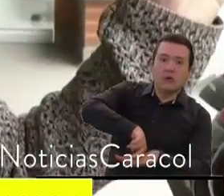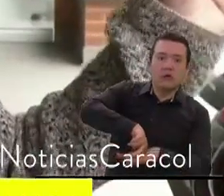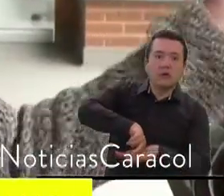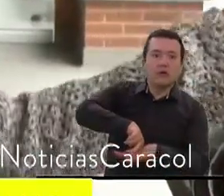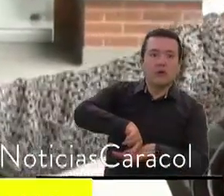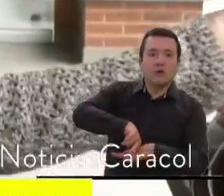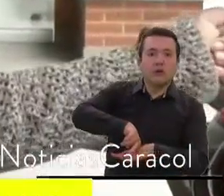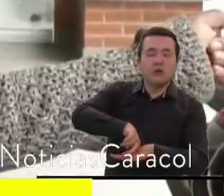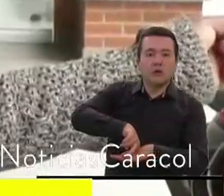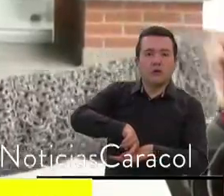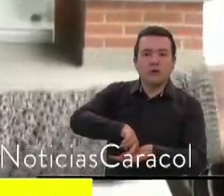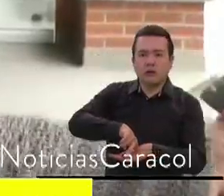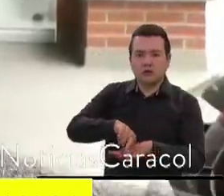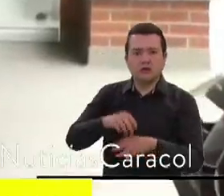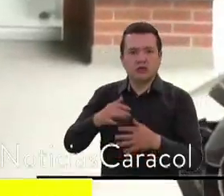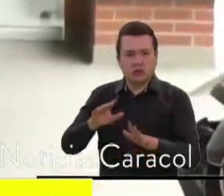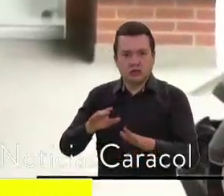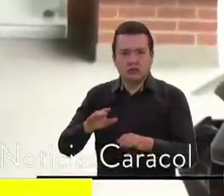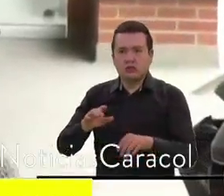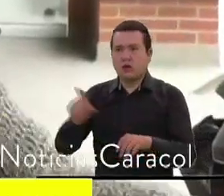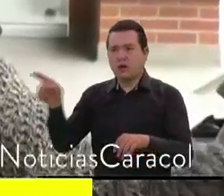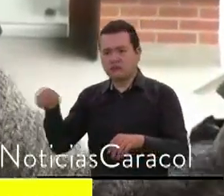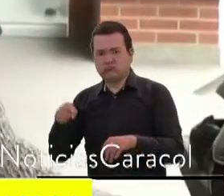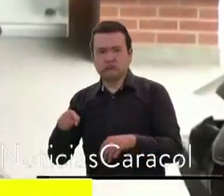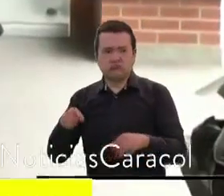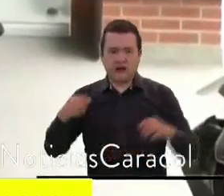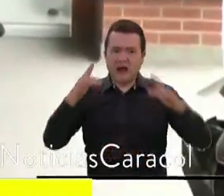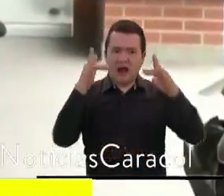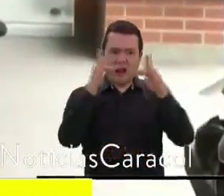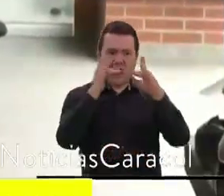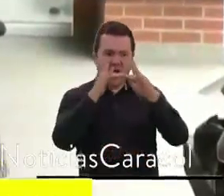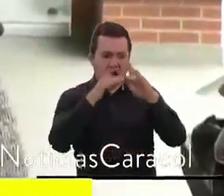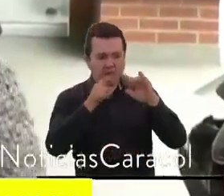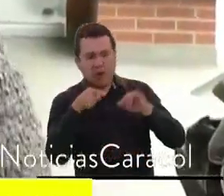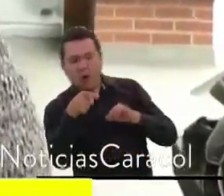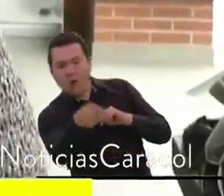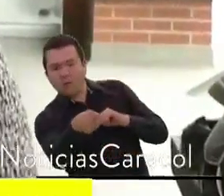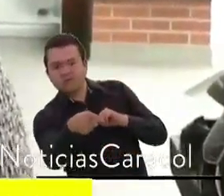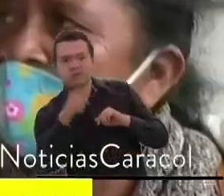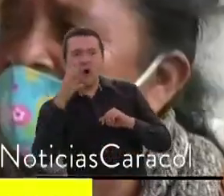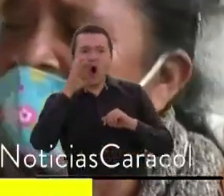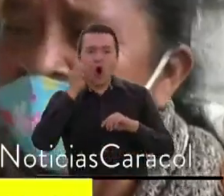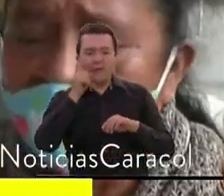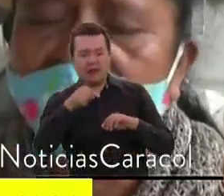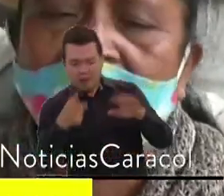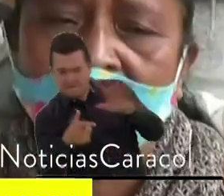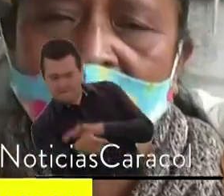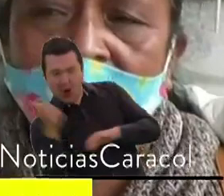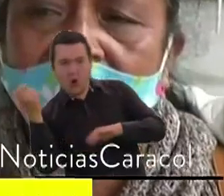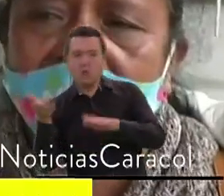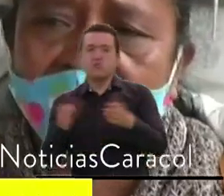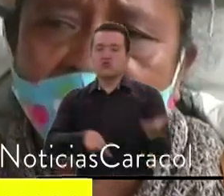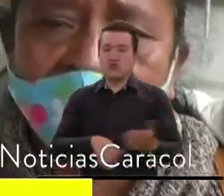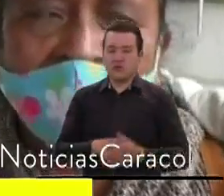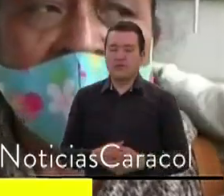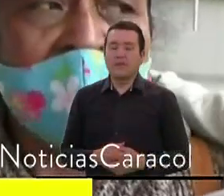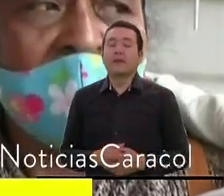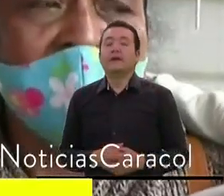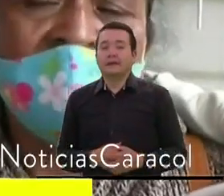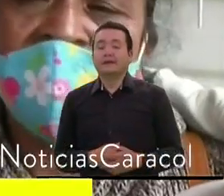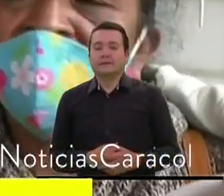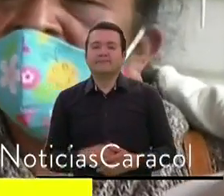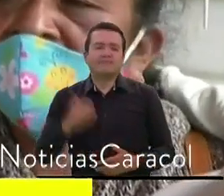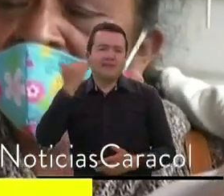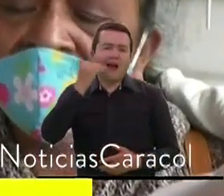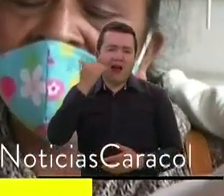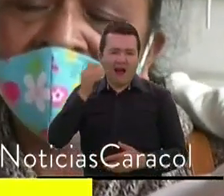Y ya cuando cogieron, vieron para debajo de la cama y allá estaba el otro muchacho y allá le dieron. Sí, la menor había venido participando en